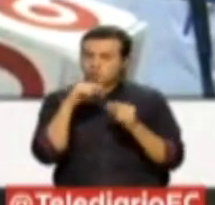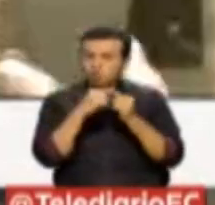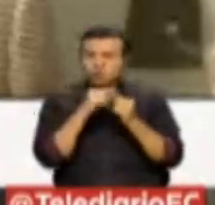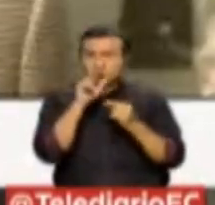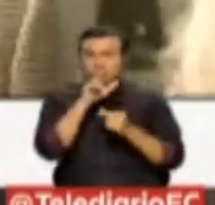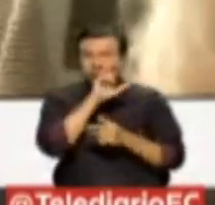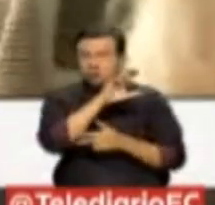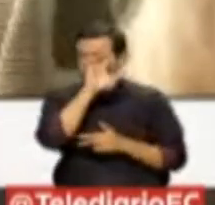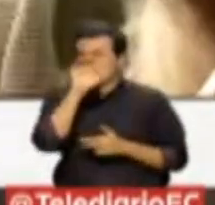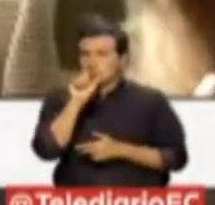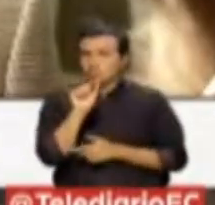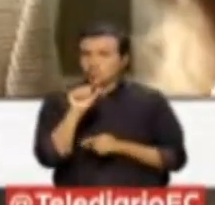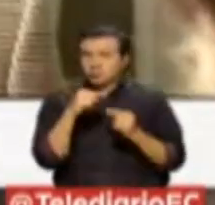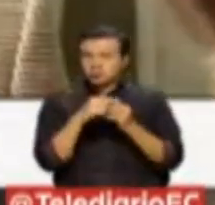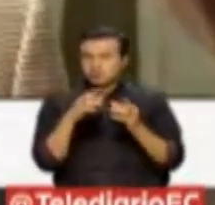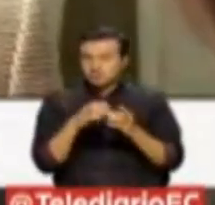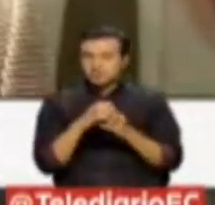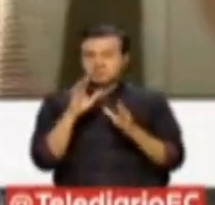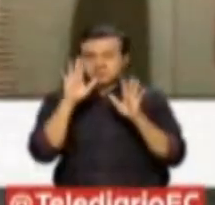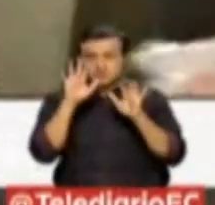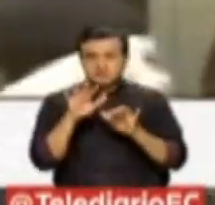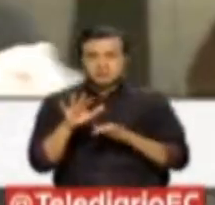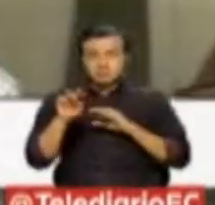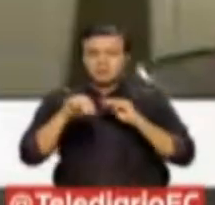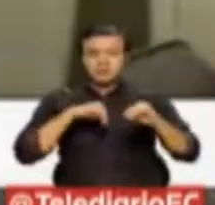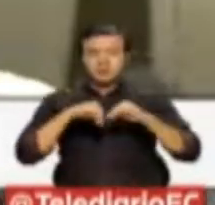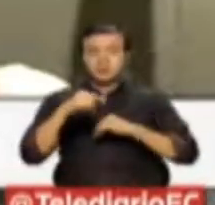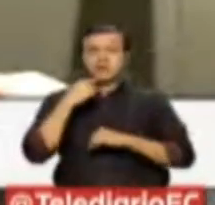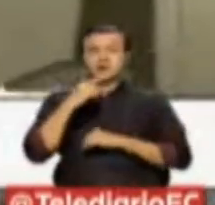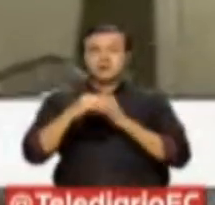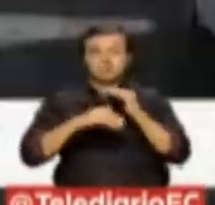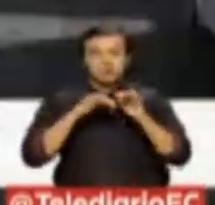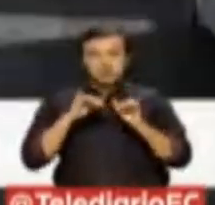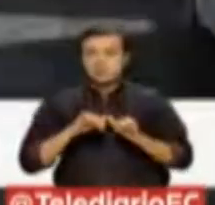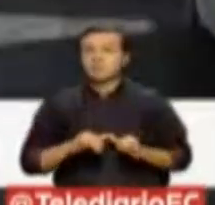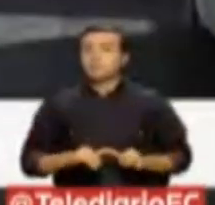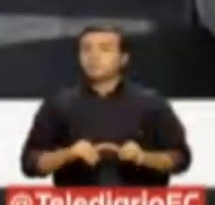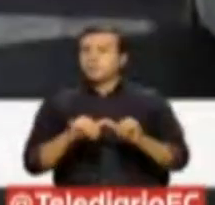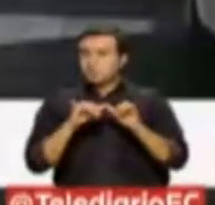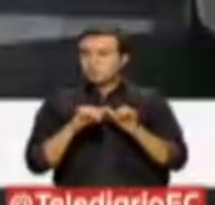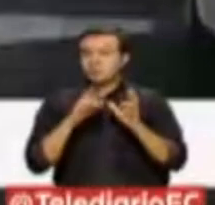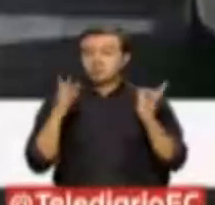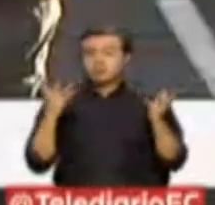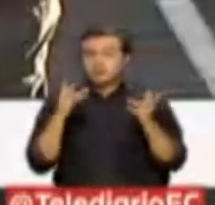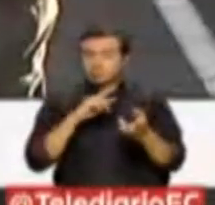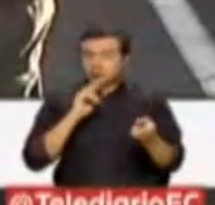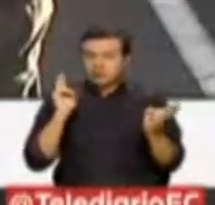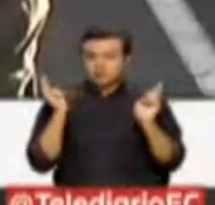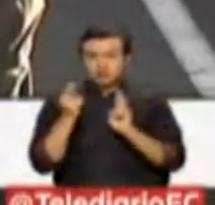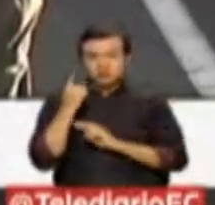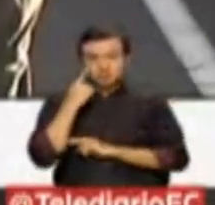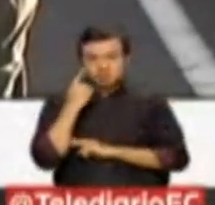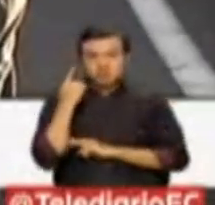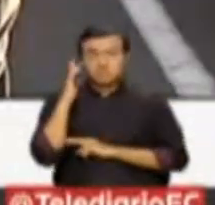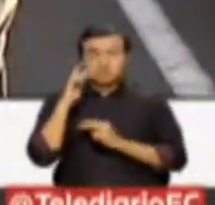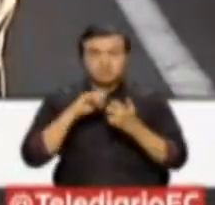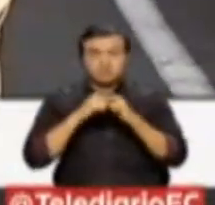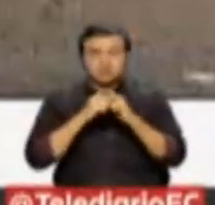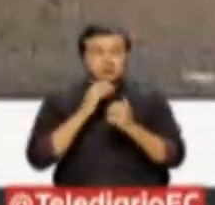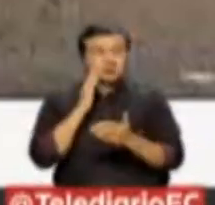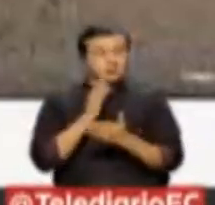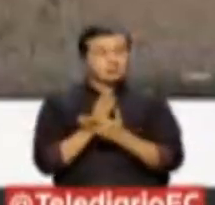tres puntos por otra parte el secretario de movilidad afirmó que el proceso continúa y se realizarán reformas para evitar más inconvenientes